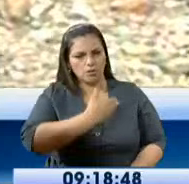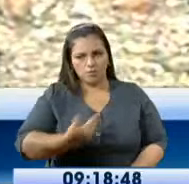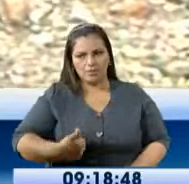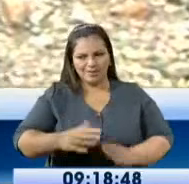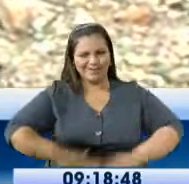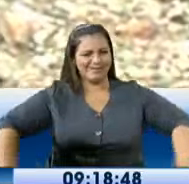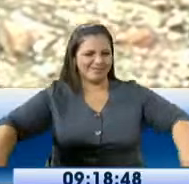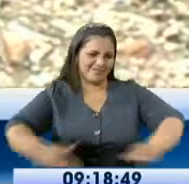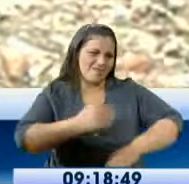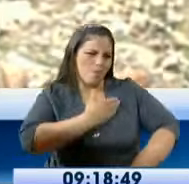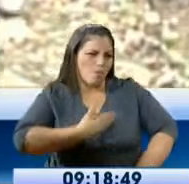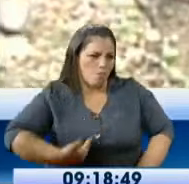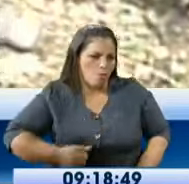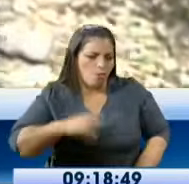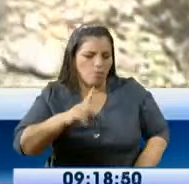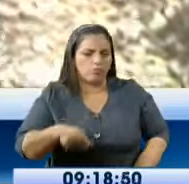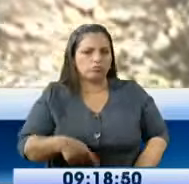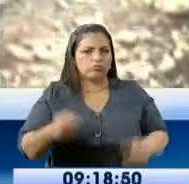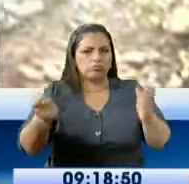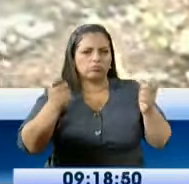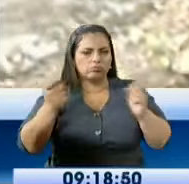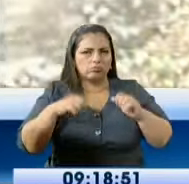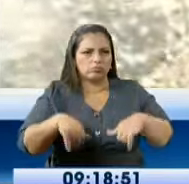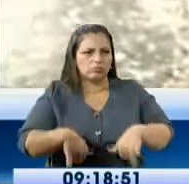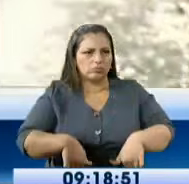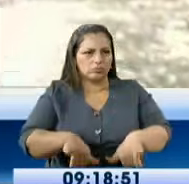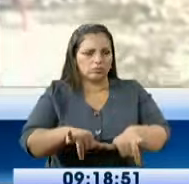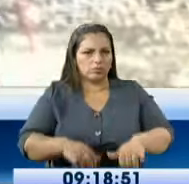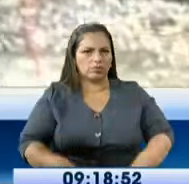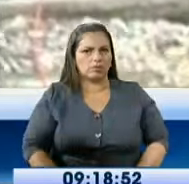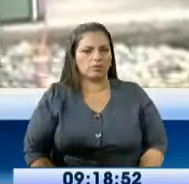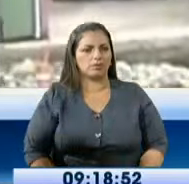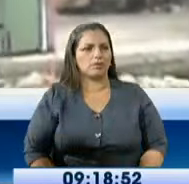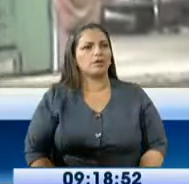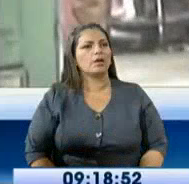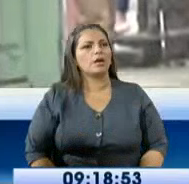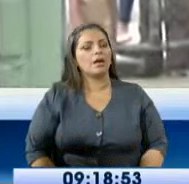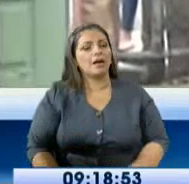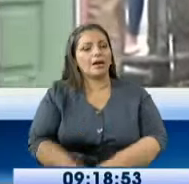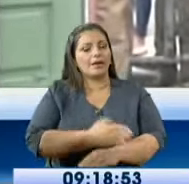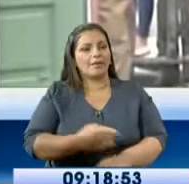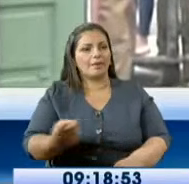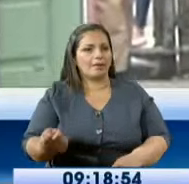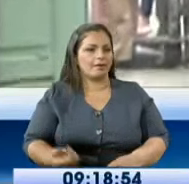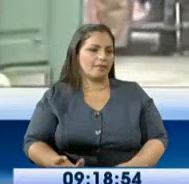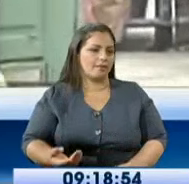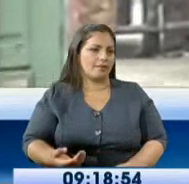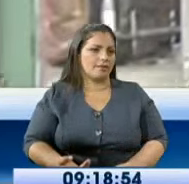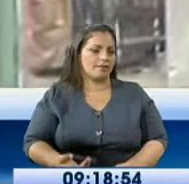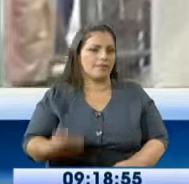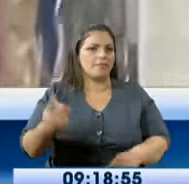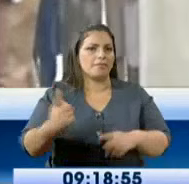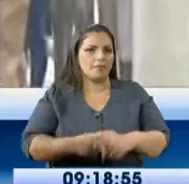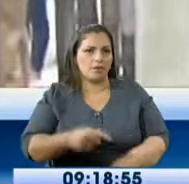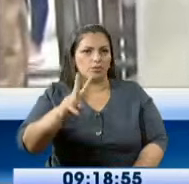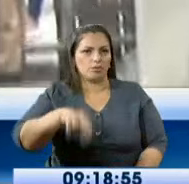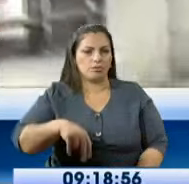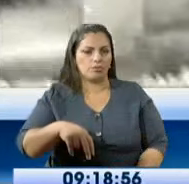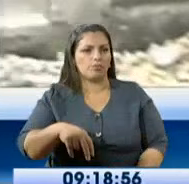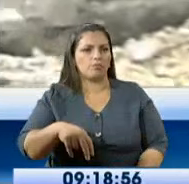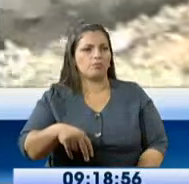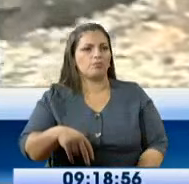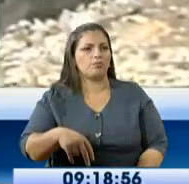estamos en vigente, ¿ya? Se me caducó ahora en diciembre, se nos caducó el 2014, el 2015, y en la cual pues nosotros